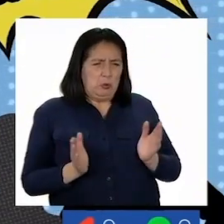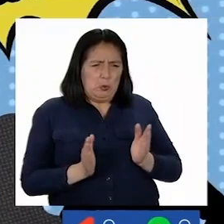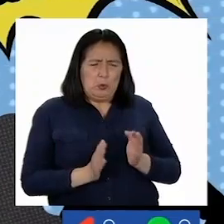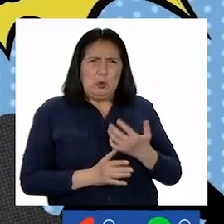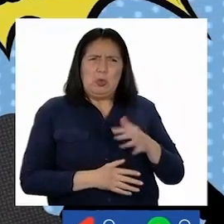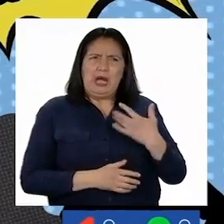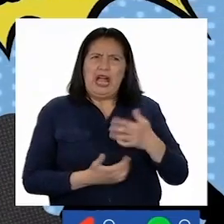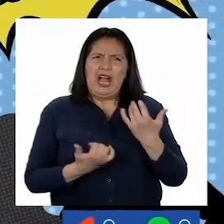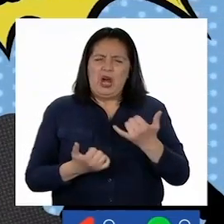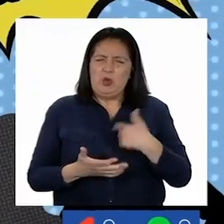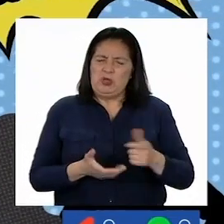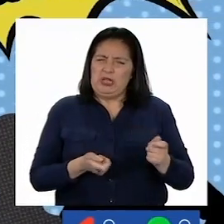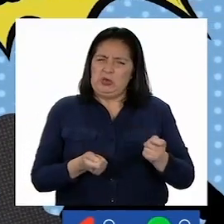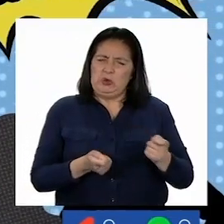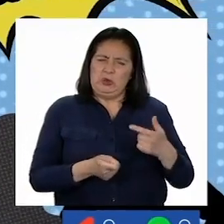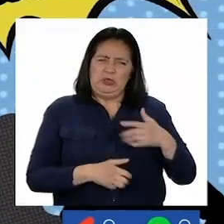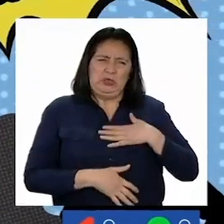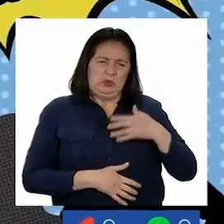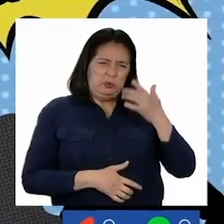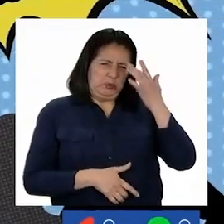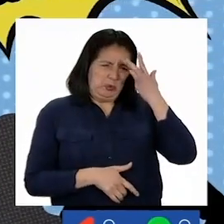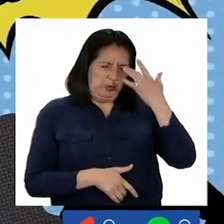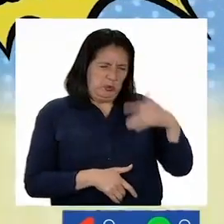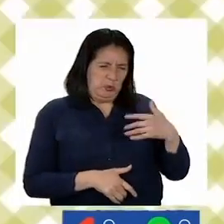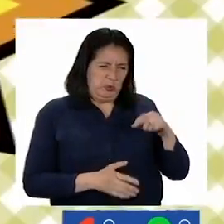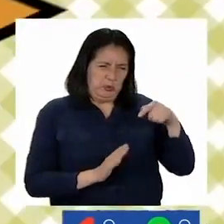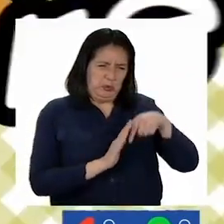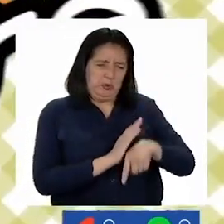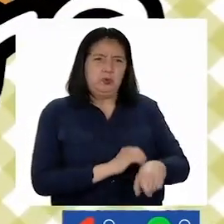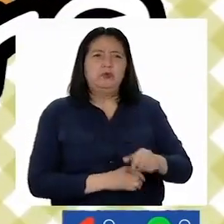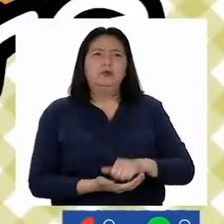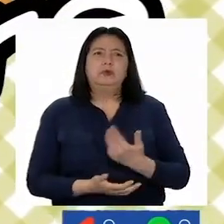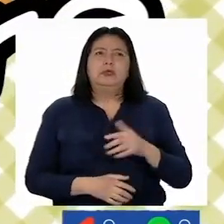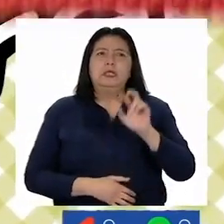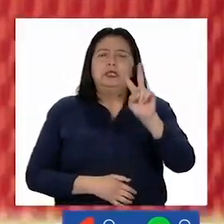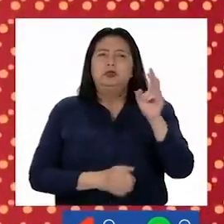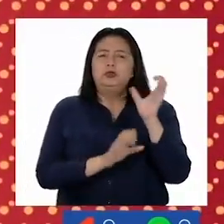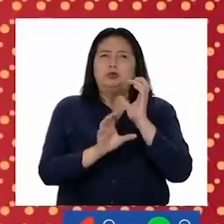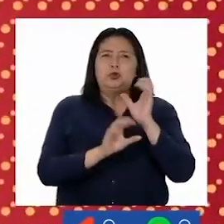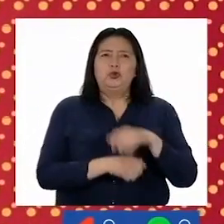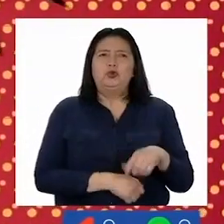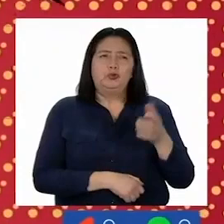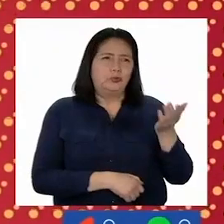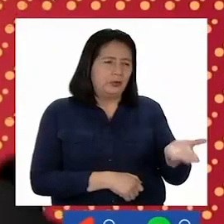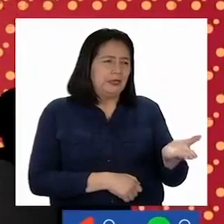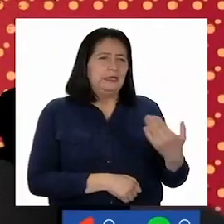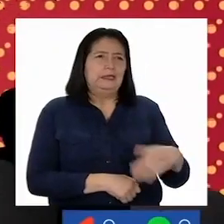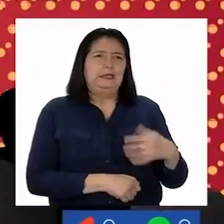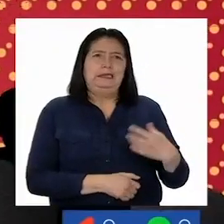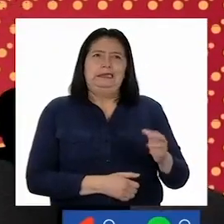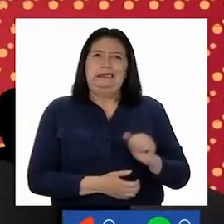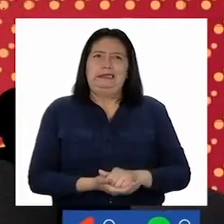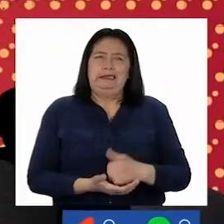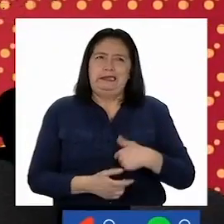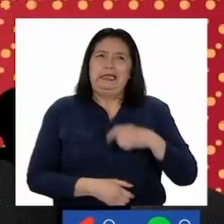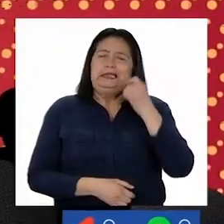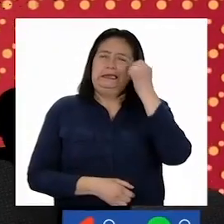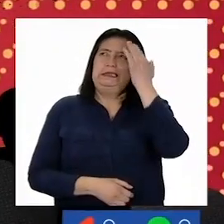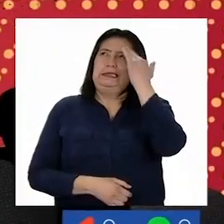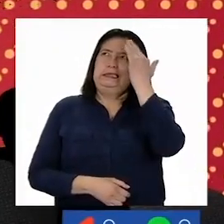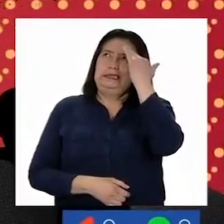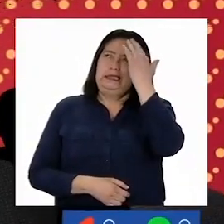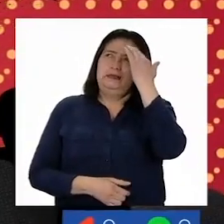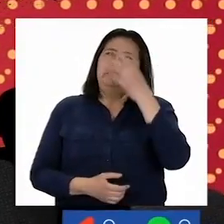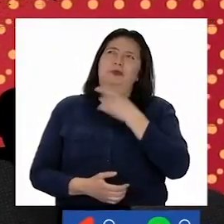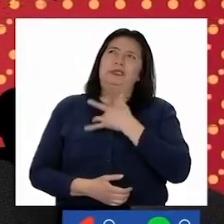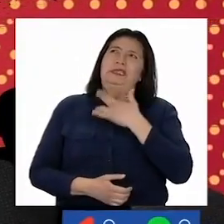día domina por completo el cuadro sintomático. El 2 de octubre, Carrión, siendo consciente del estado en el que se